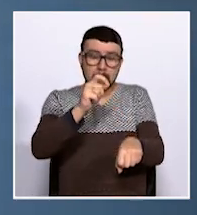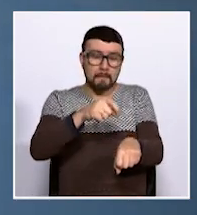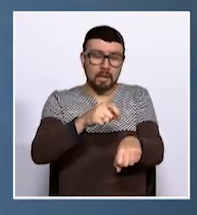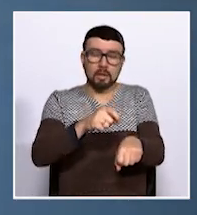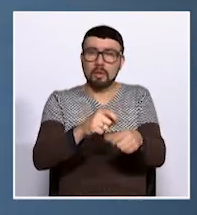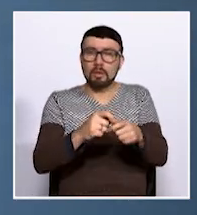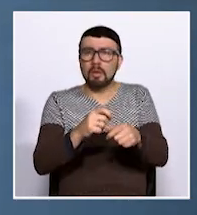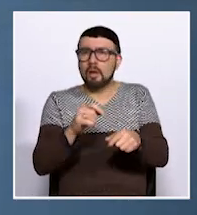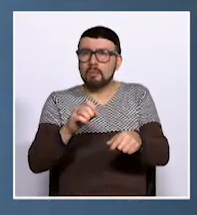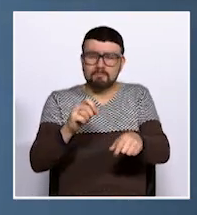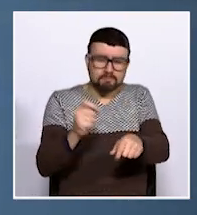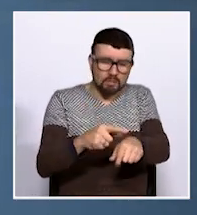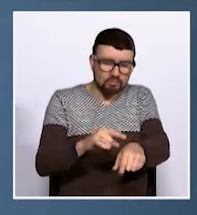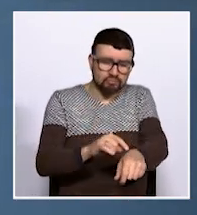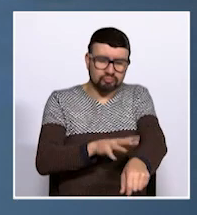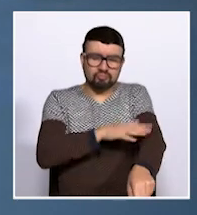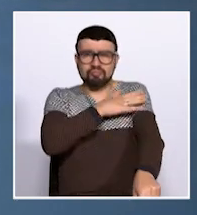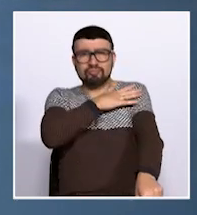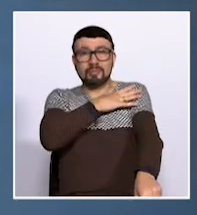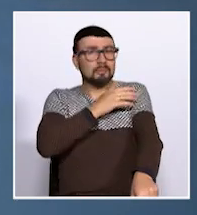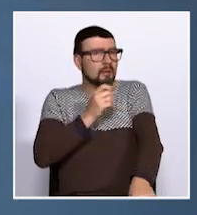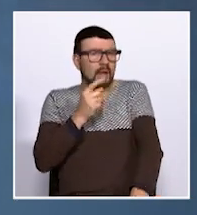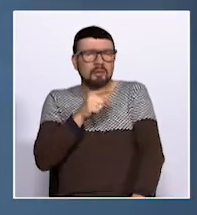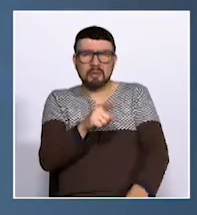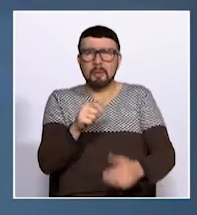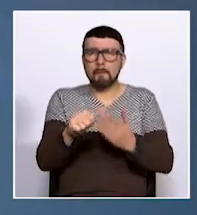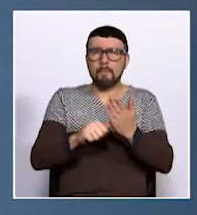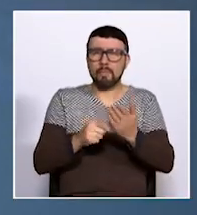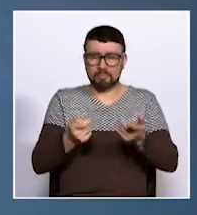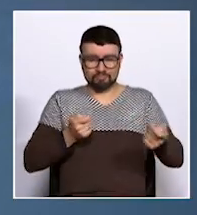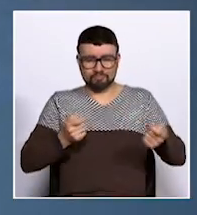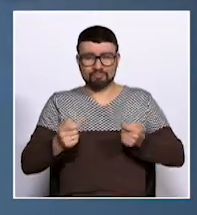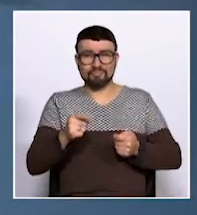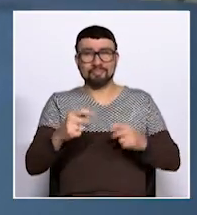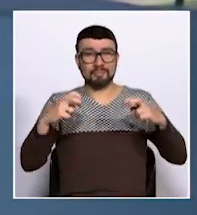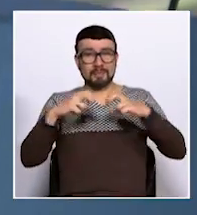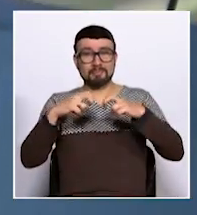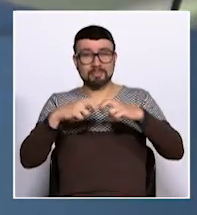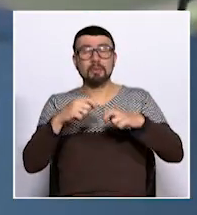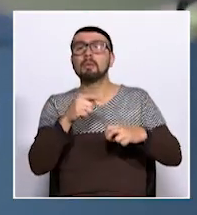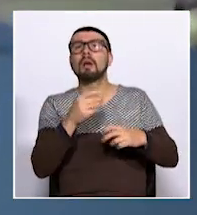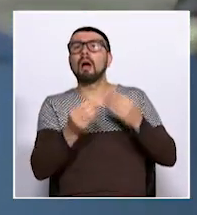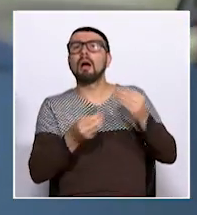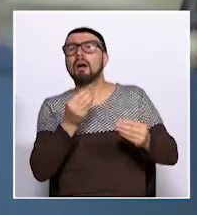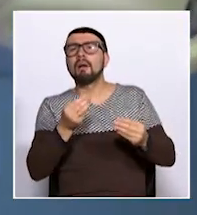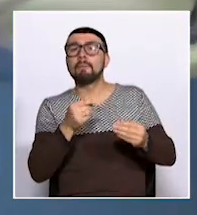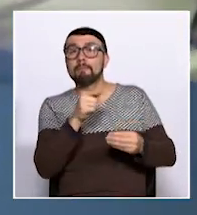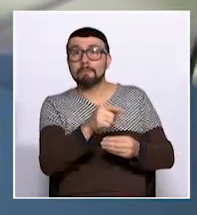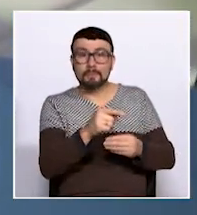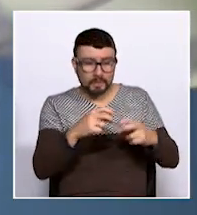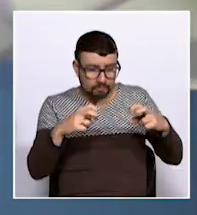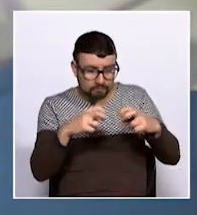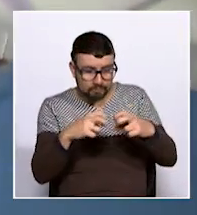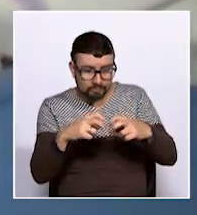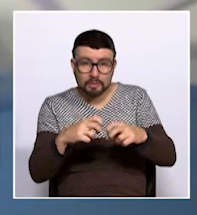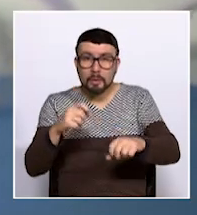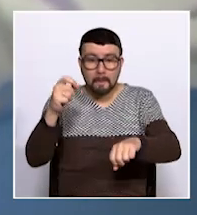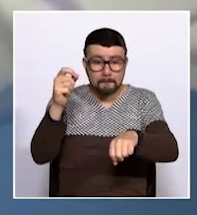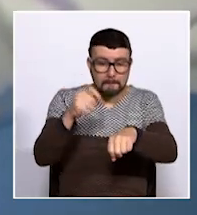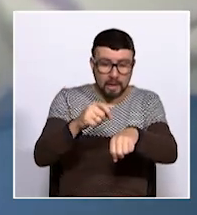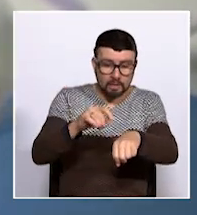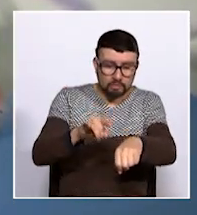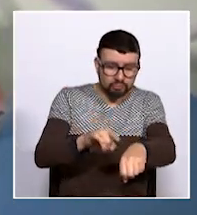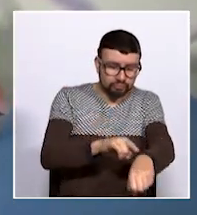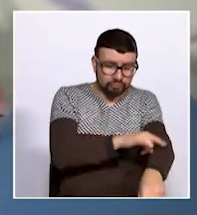de pulso, que son características de programación de la corriente, lo que hace es que esta corriente manda la información al